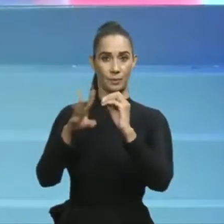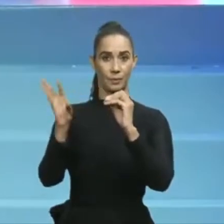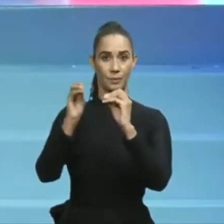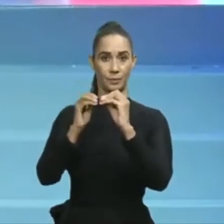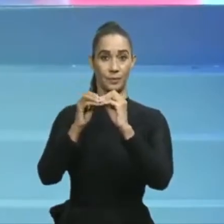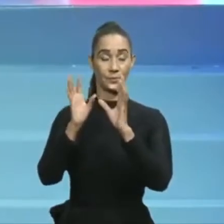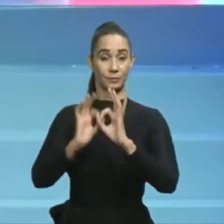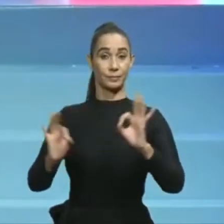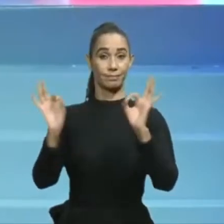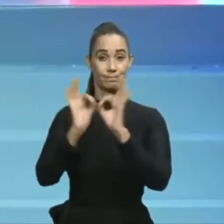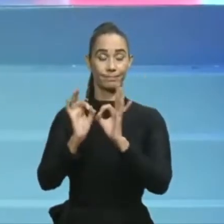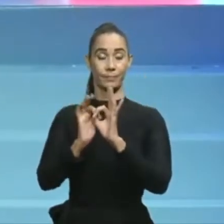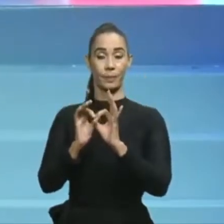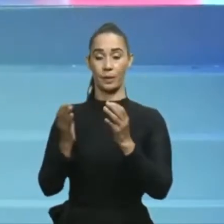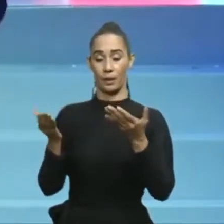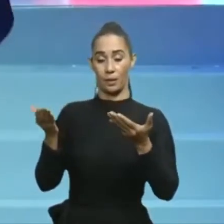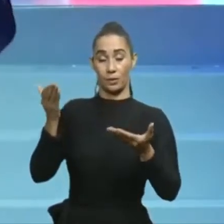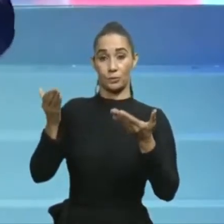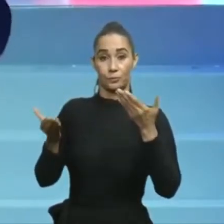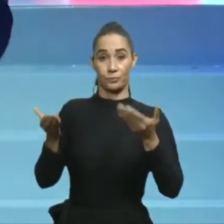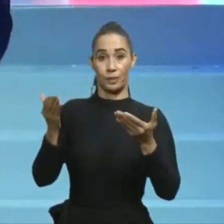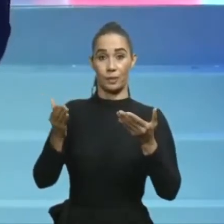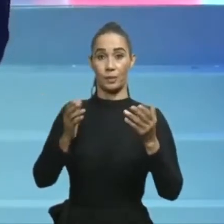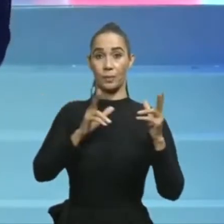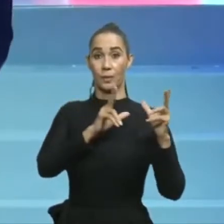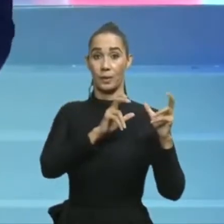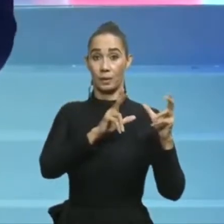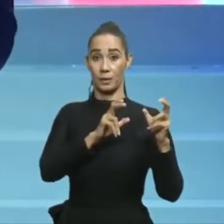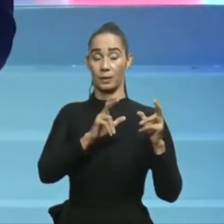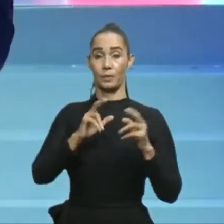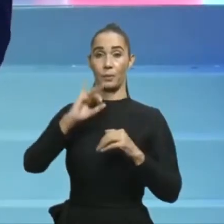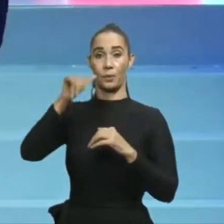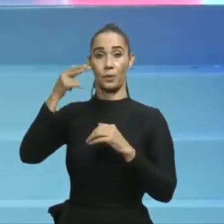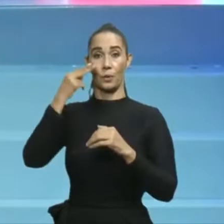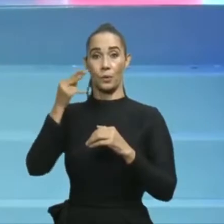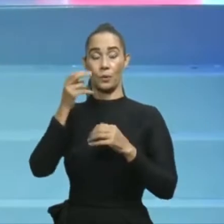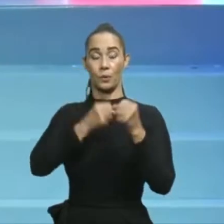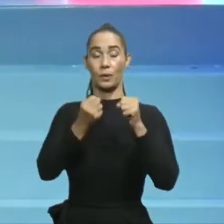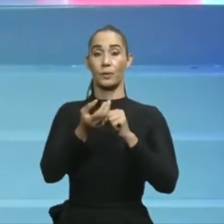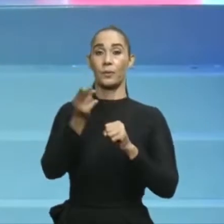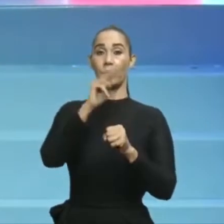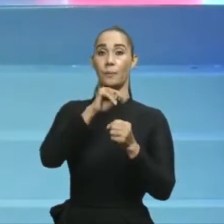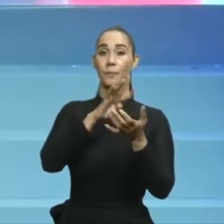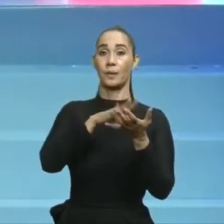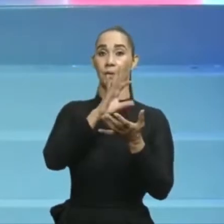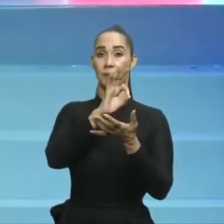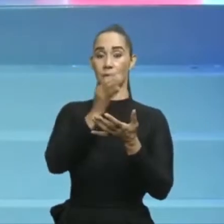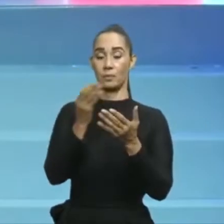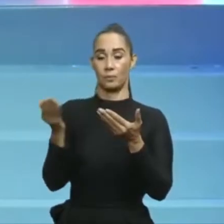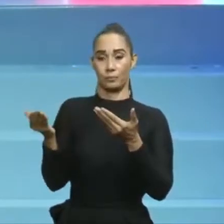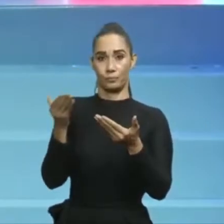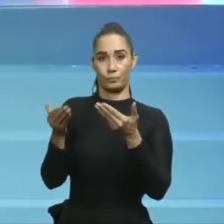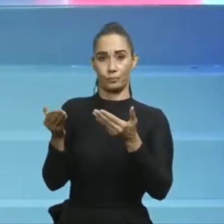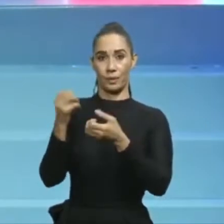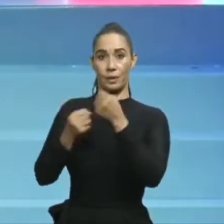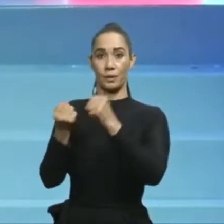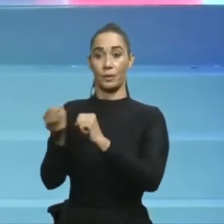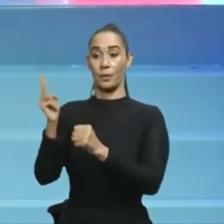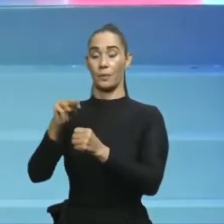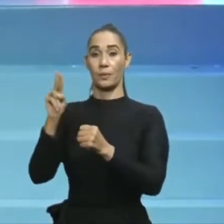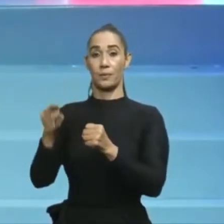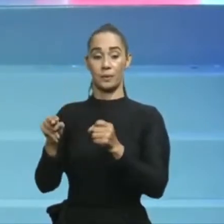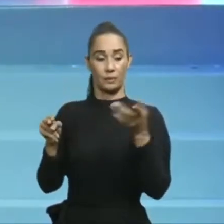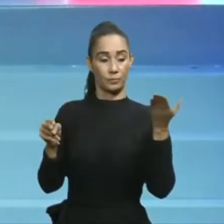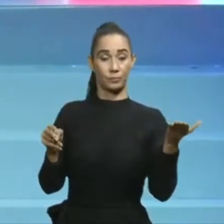y si comparamos enero julio del 2019 frente al mismo periodo del 2022 los